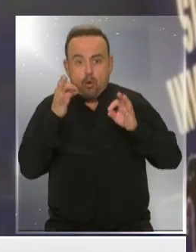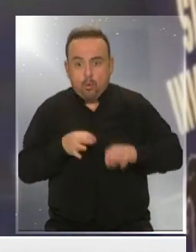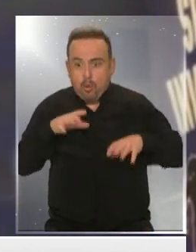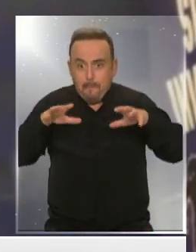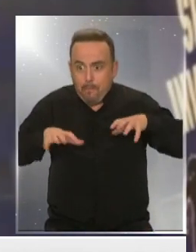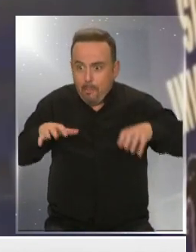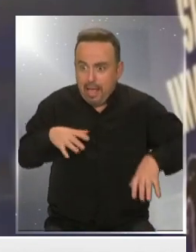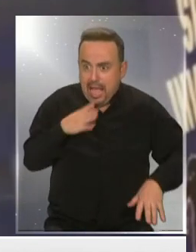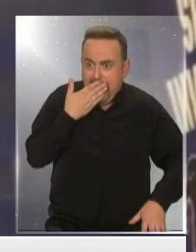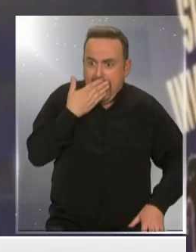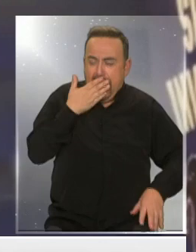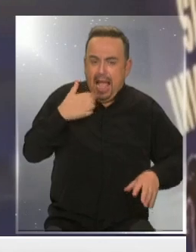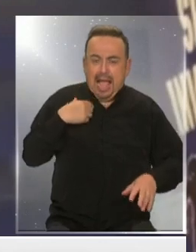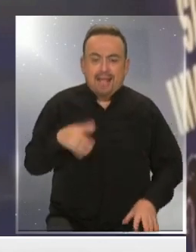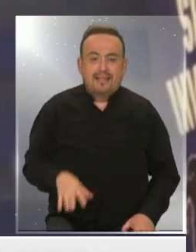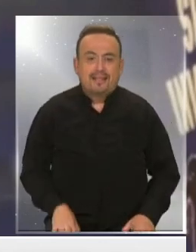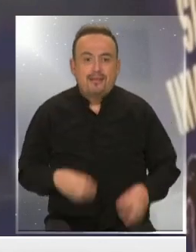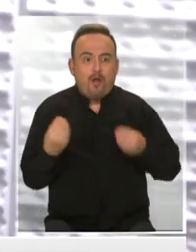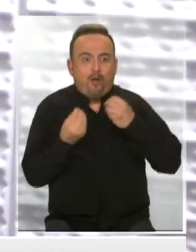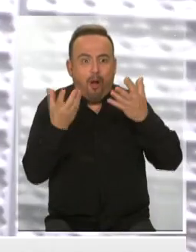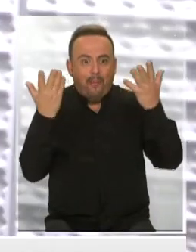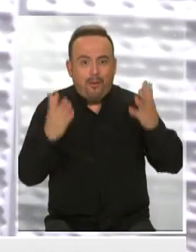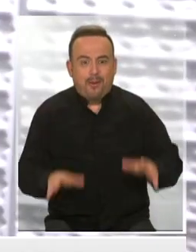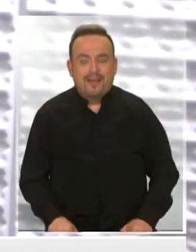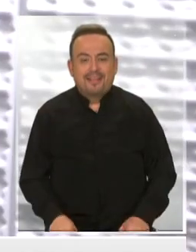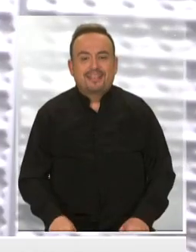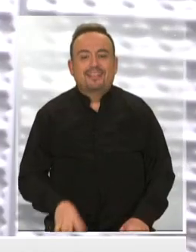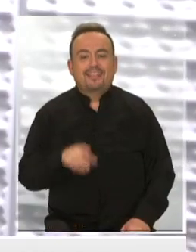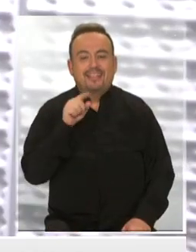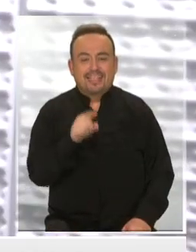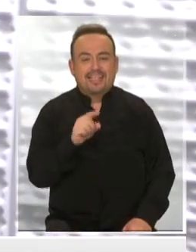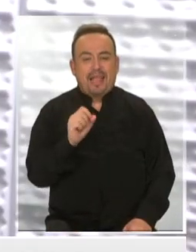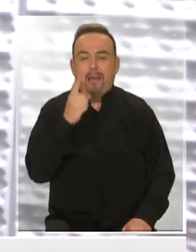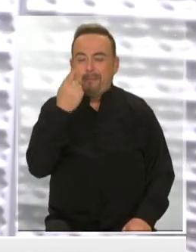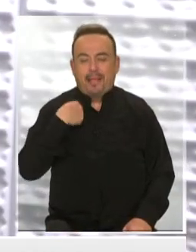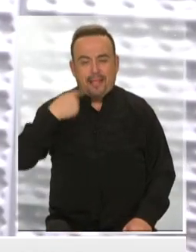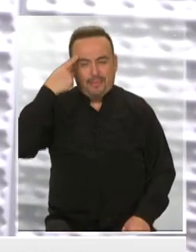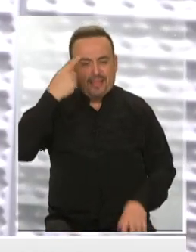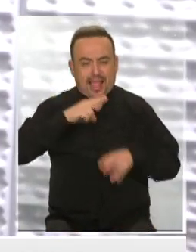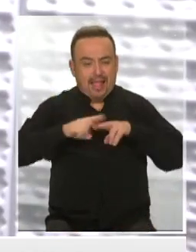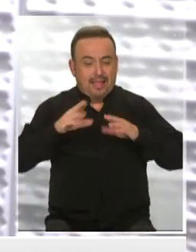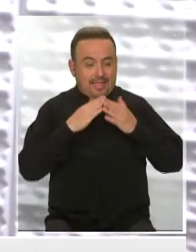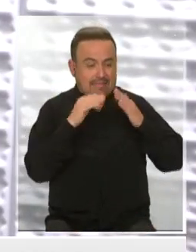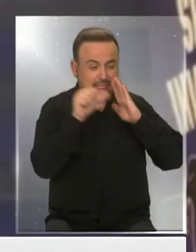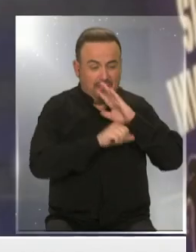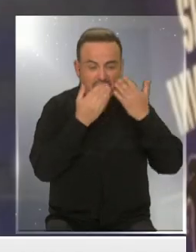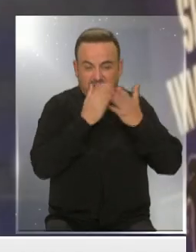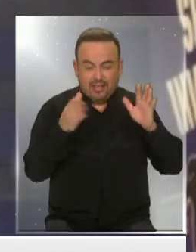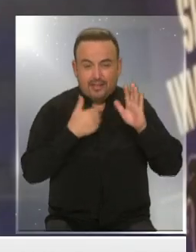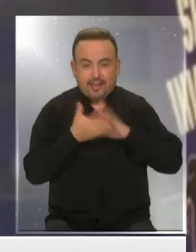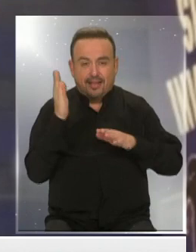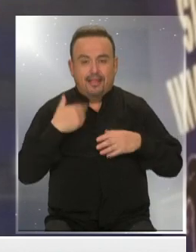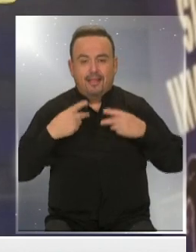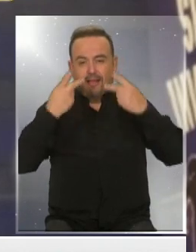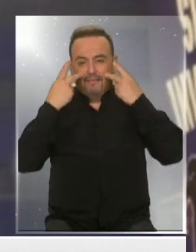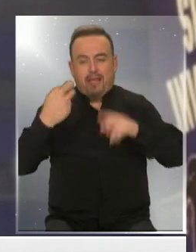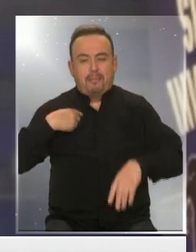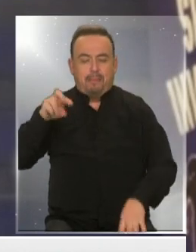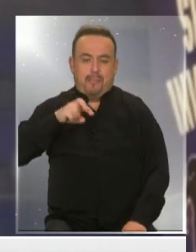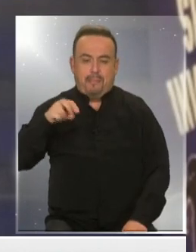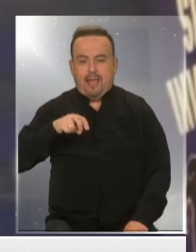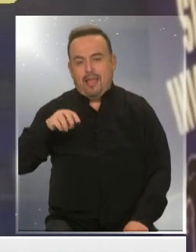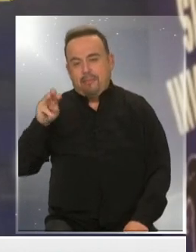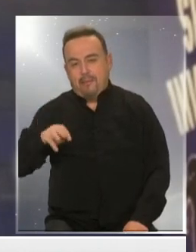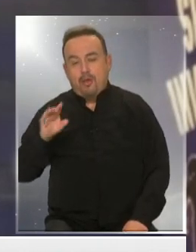el Puma. ¿Pero cómo? ¿Qué es lo primero que tienes pensado hacer una vez que termine la cuarentena? Voy a viajar a ver a mis padres